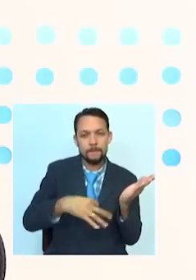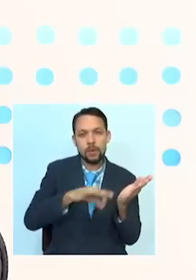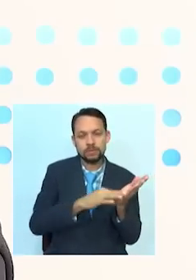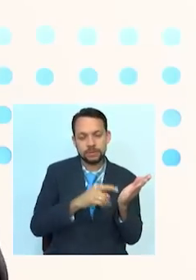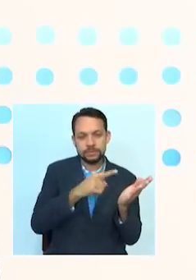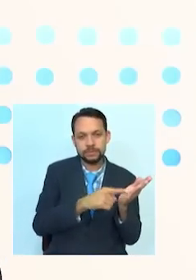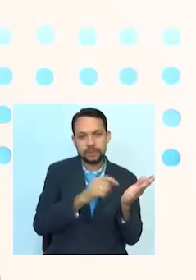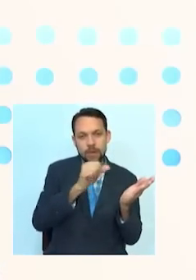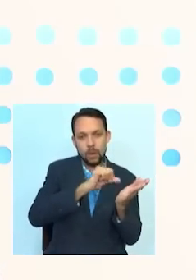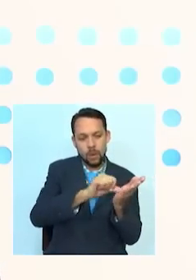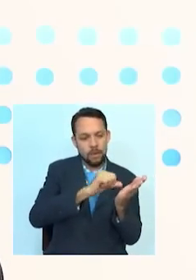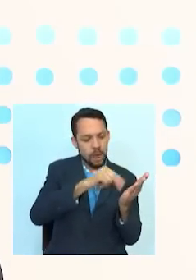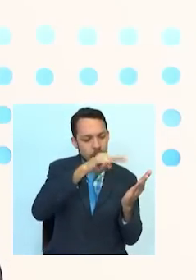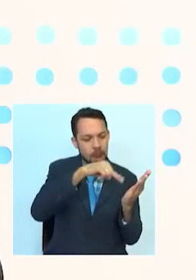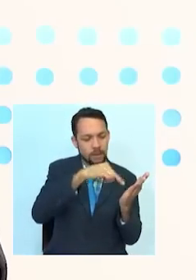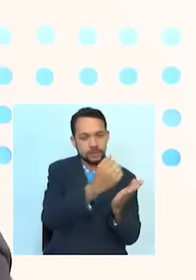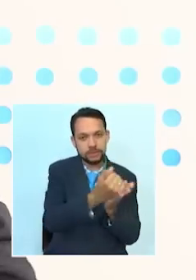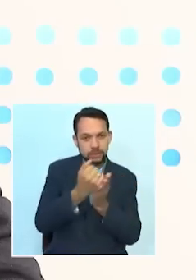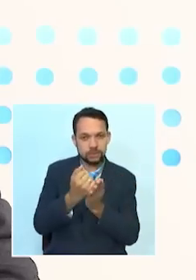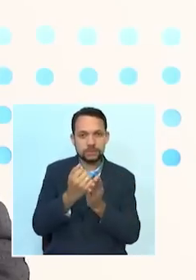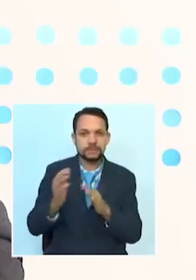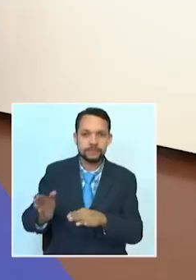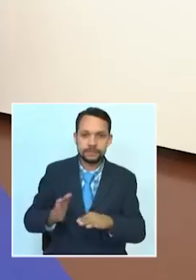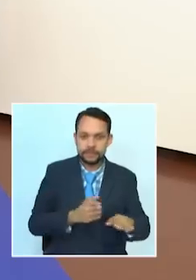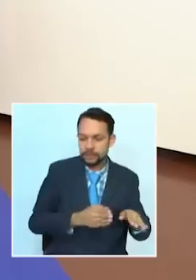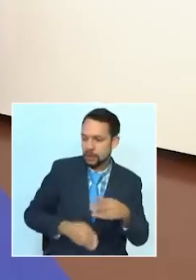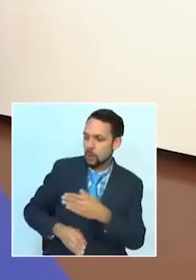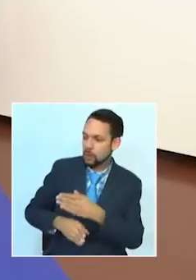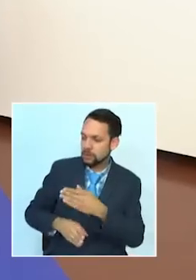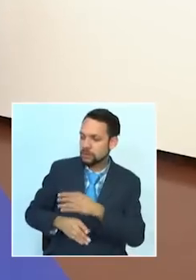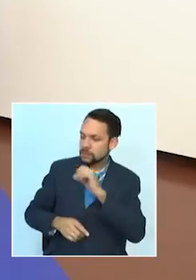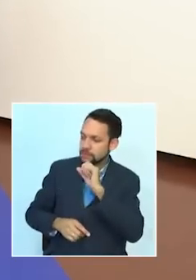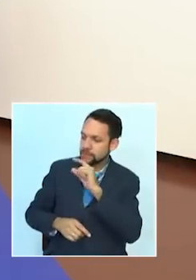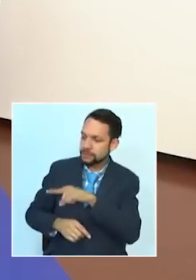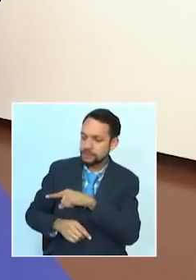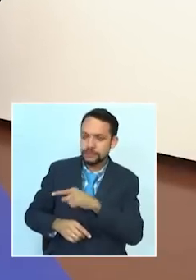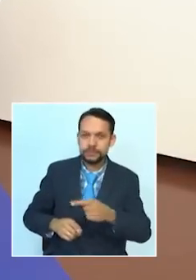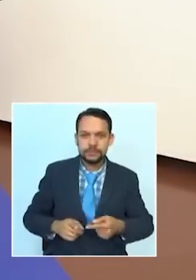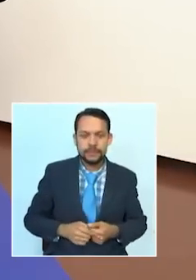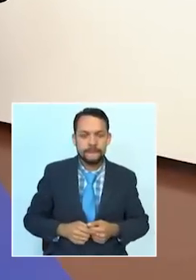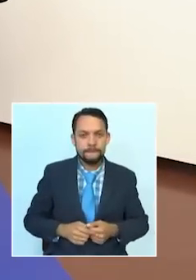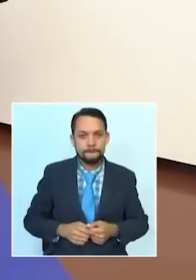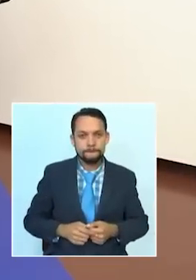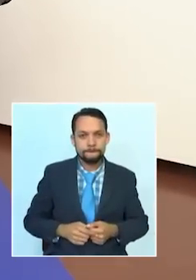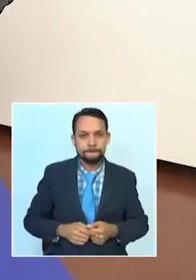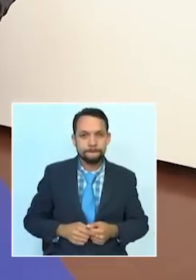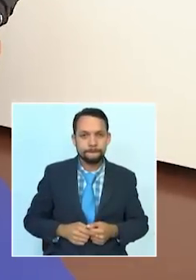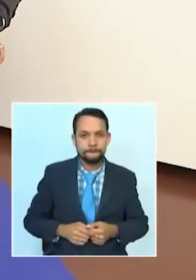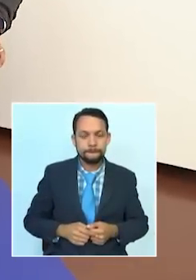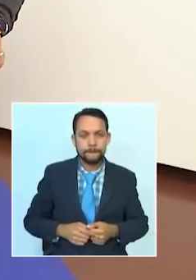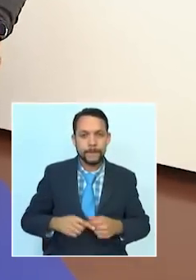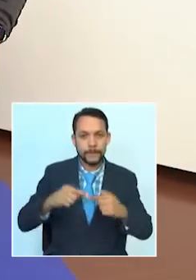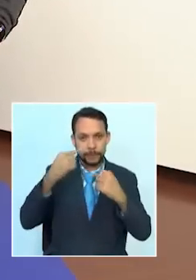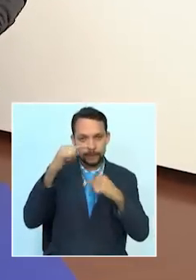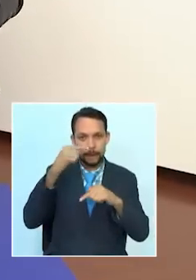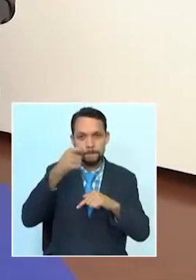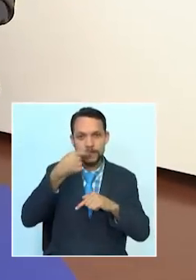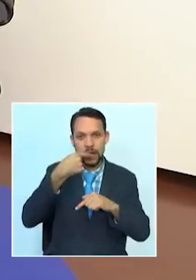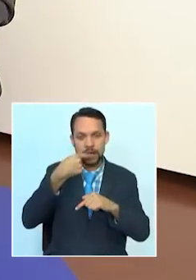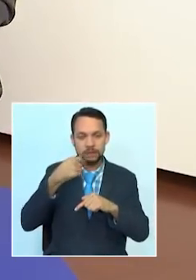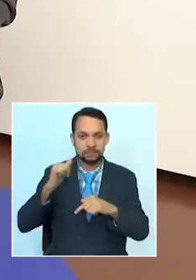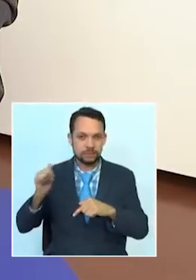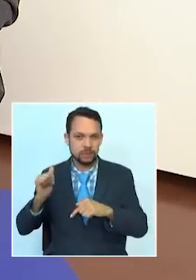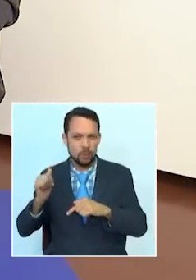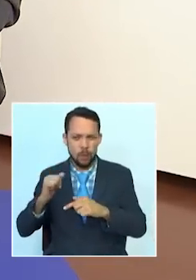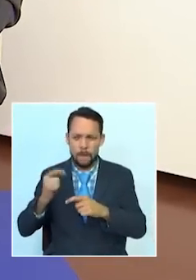doctor Guillermo rojas quiser sigamos con las preguntas dice eh de los productos de farmacia que usted vende doctor